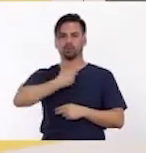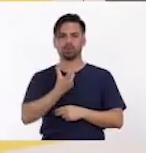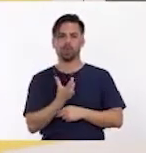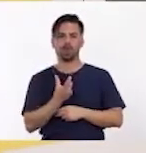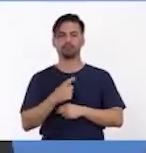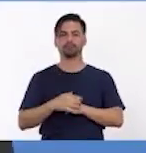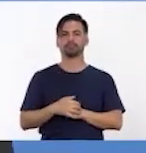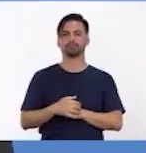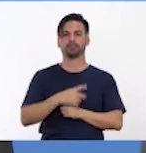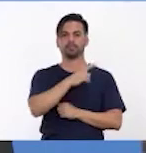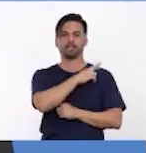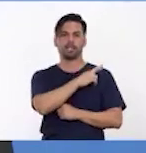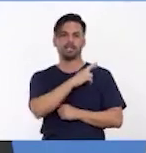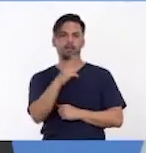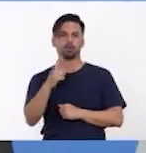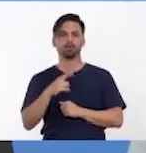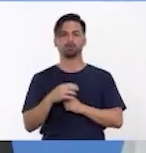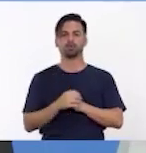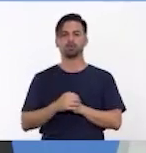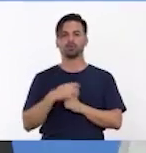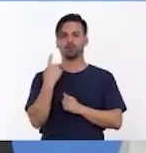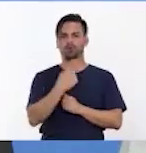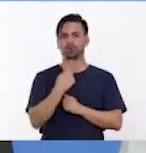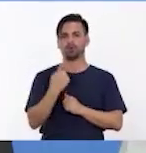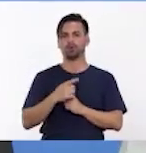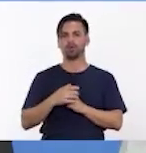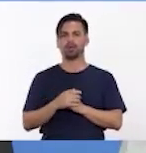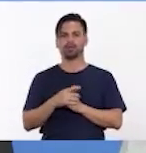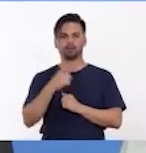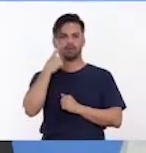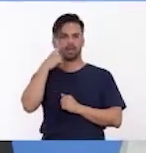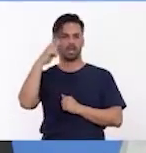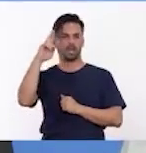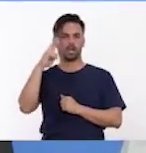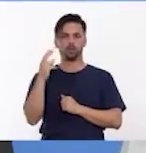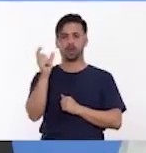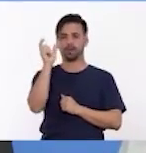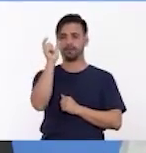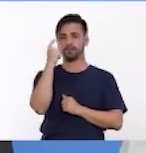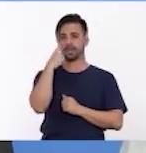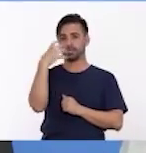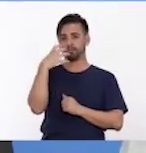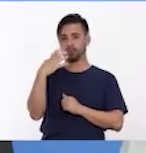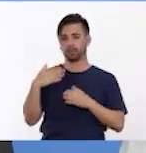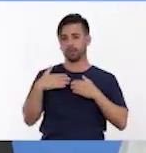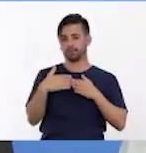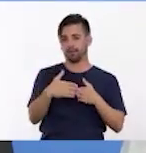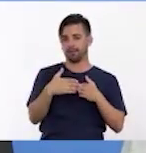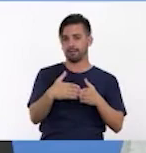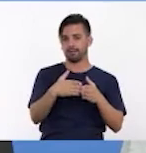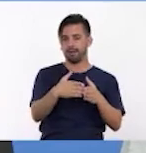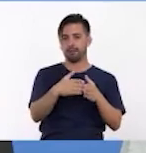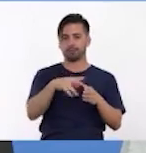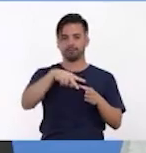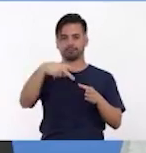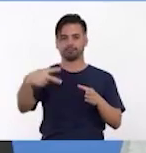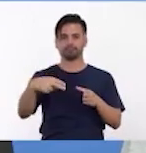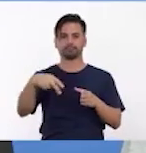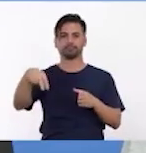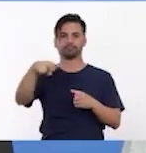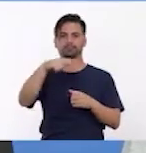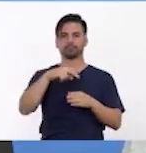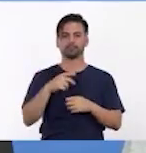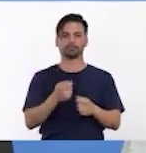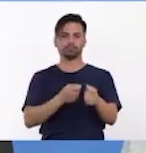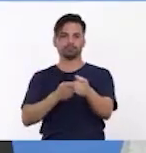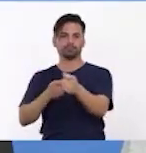Granma con su accionar que todos conocemos, responsable de esta